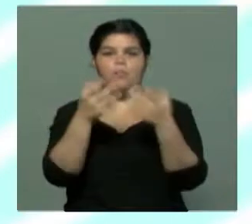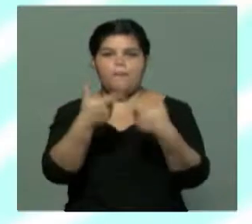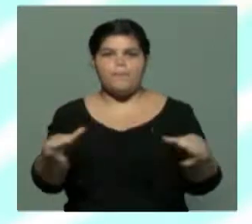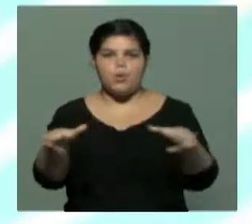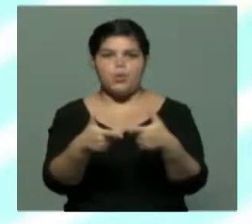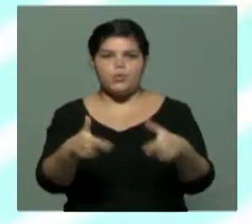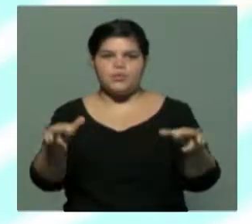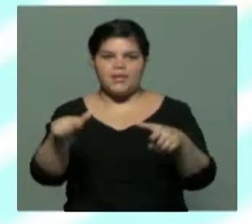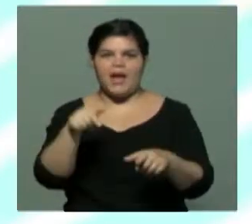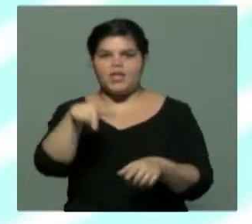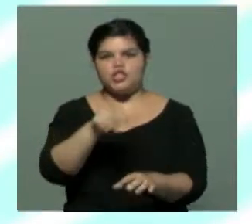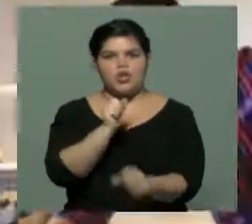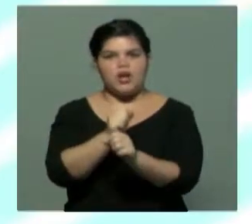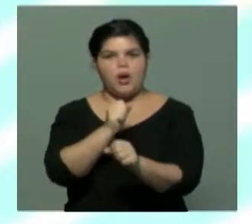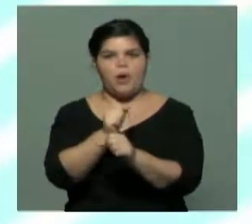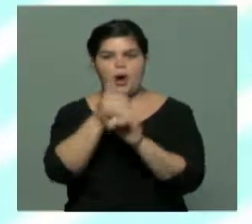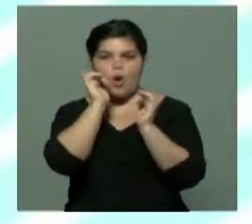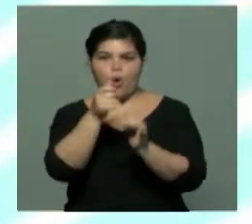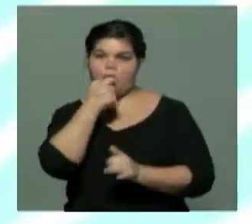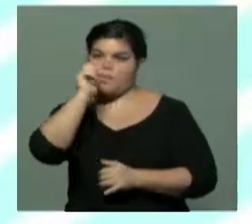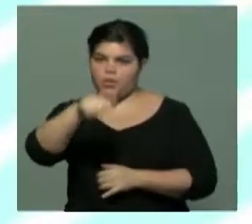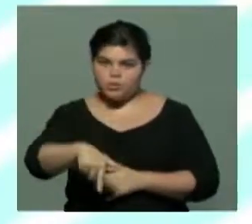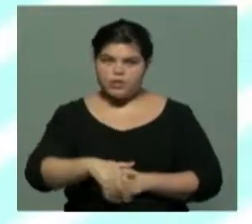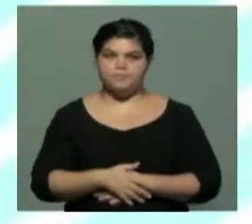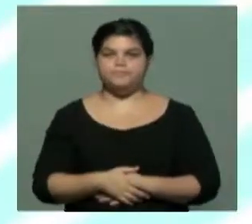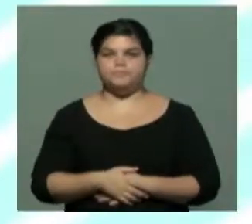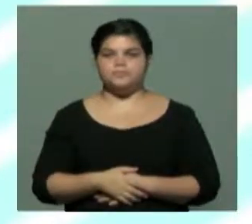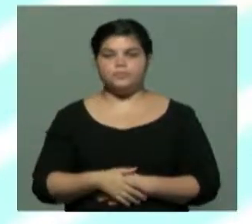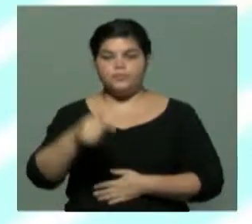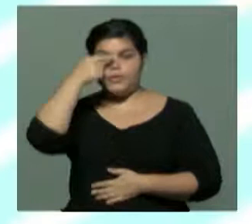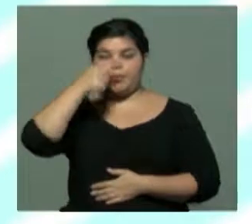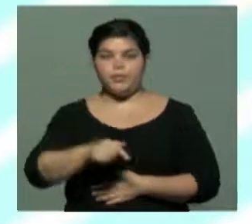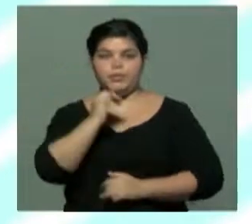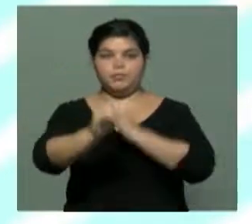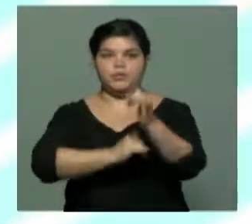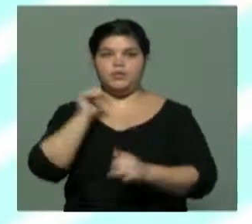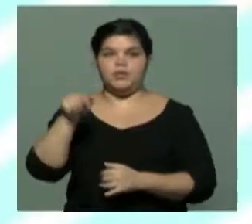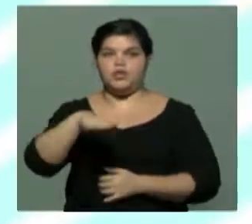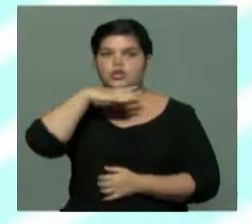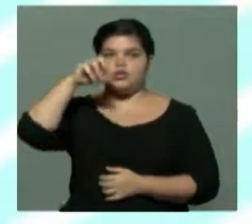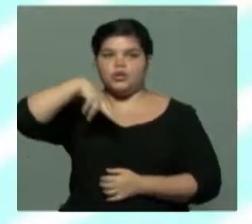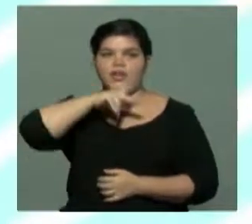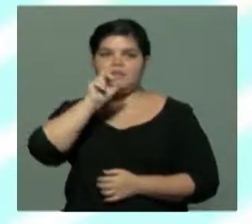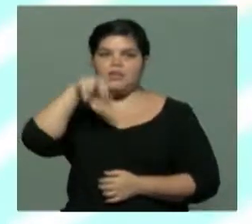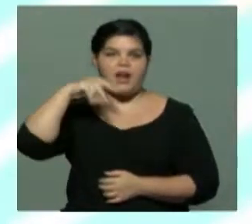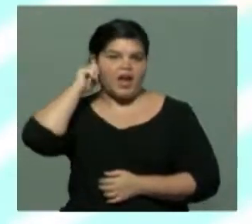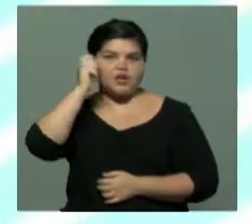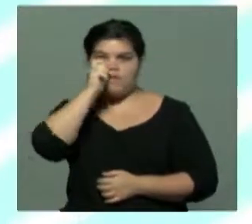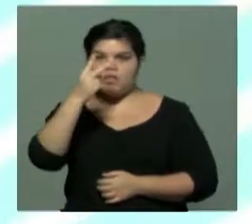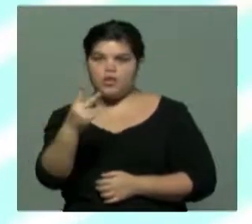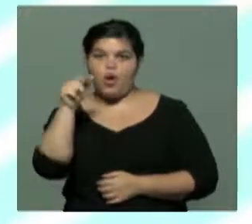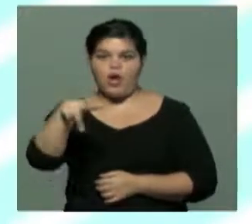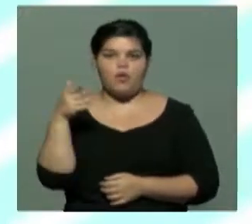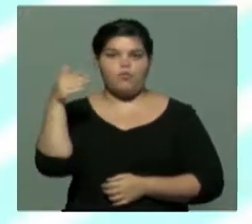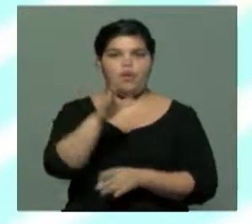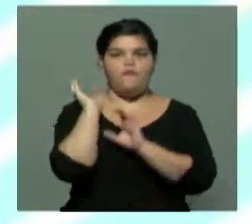del desempleo juvenil en Argentina. Y la última dice: él es Jonathan, tiene 22 años y fue a la Feria de